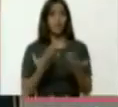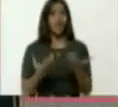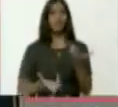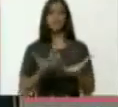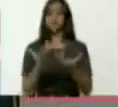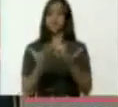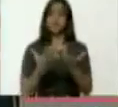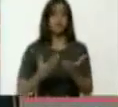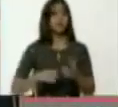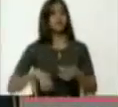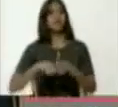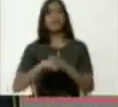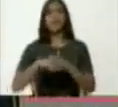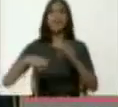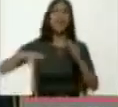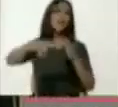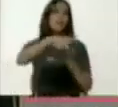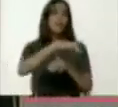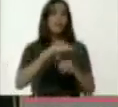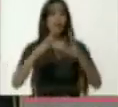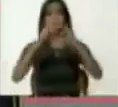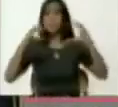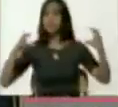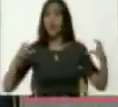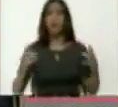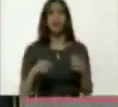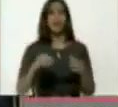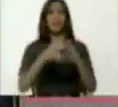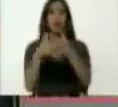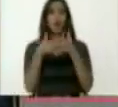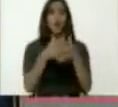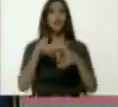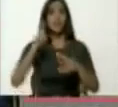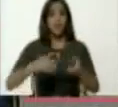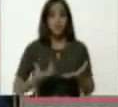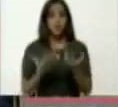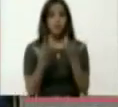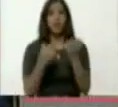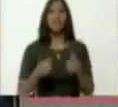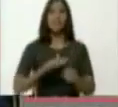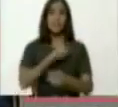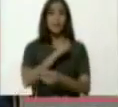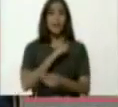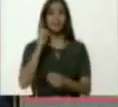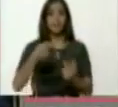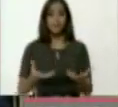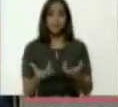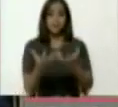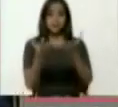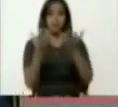Amazonas, en Estados Unidos hay incendios, en España se está incendiando un montón de lugares.